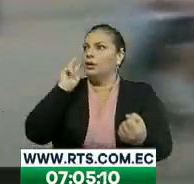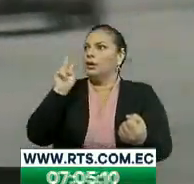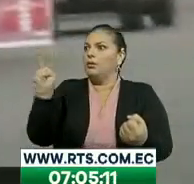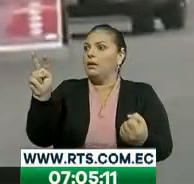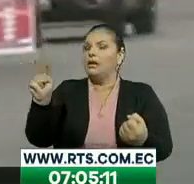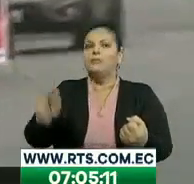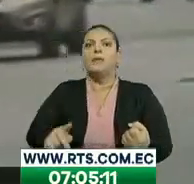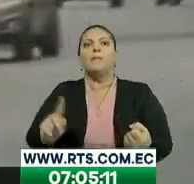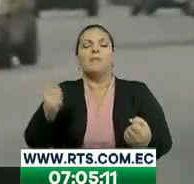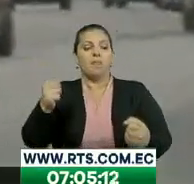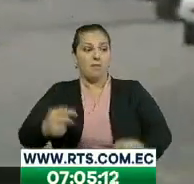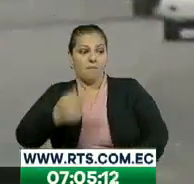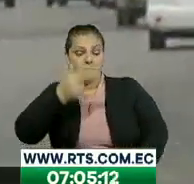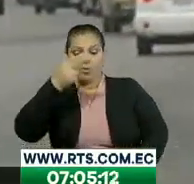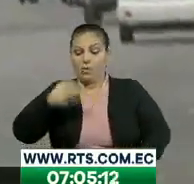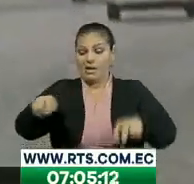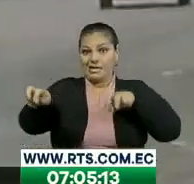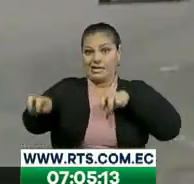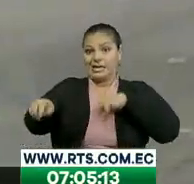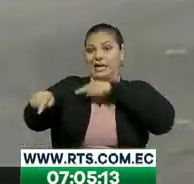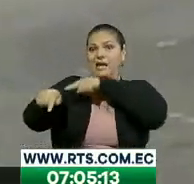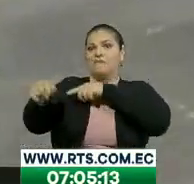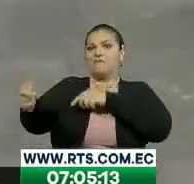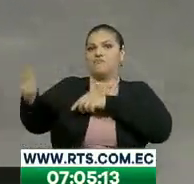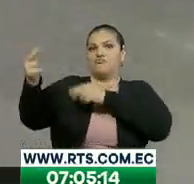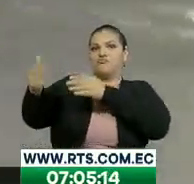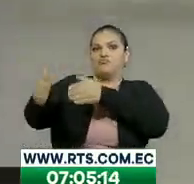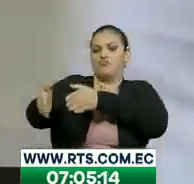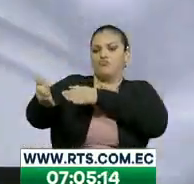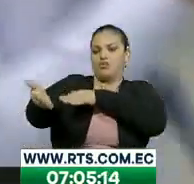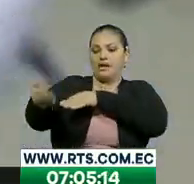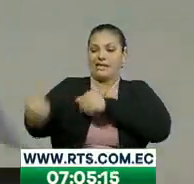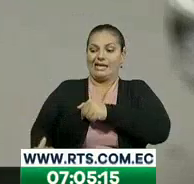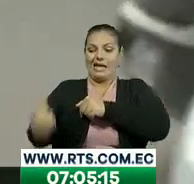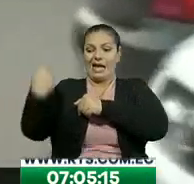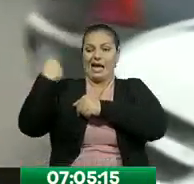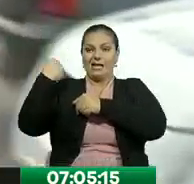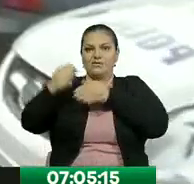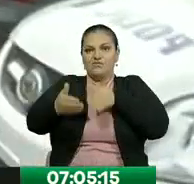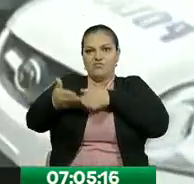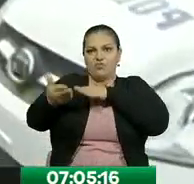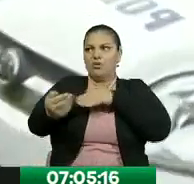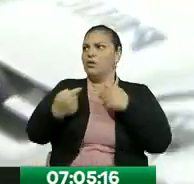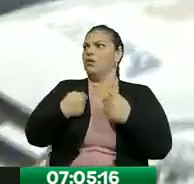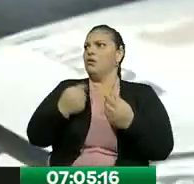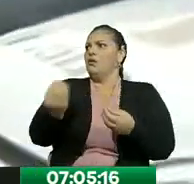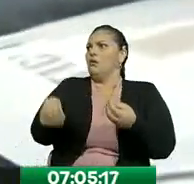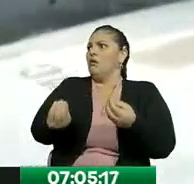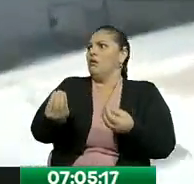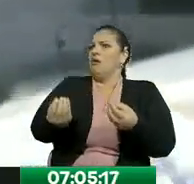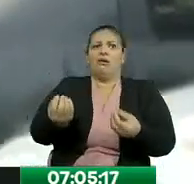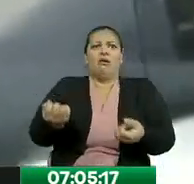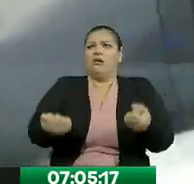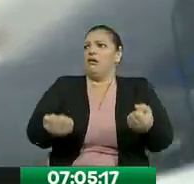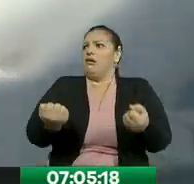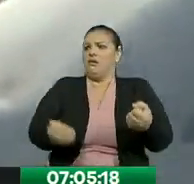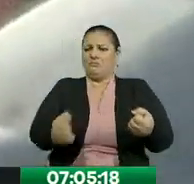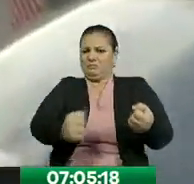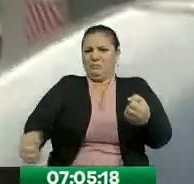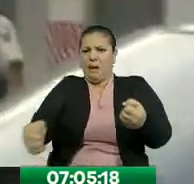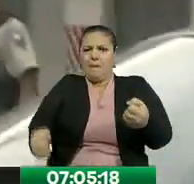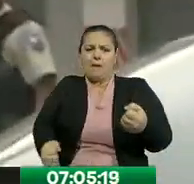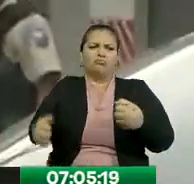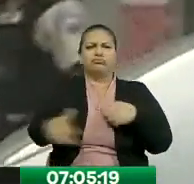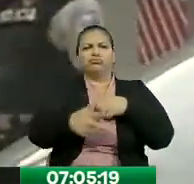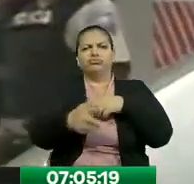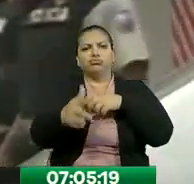fallecidas en este sitio, mientras que el copiloto herido, Martín, él se metió por este callejón o peatonal en esta